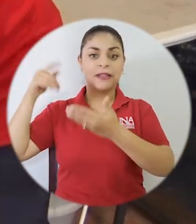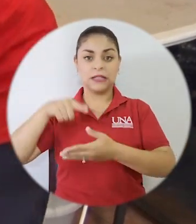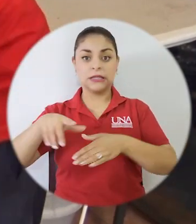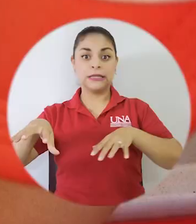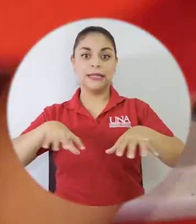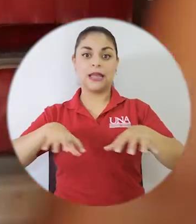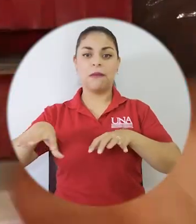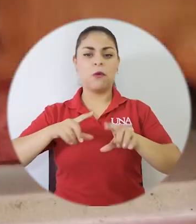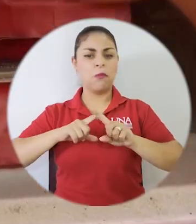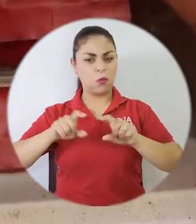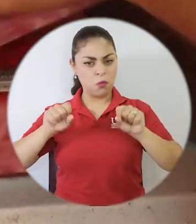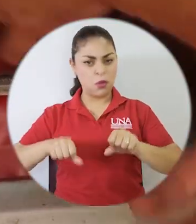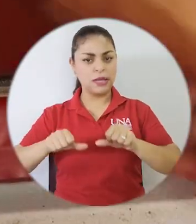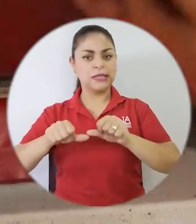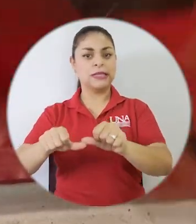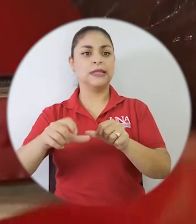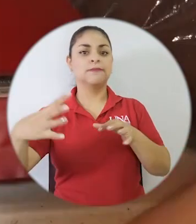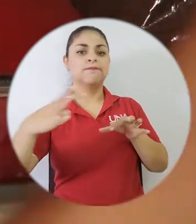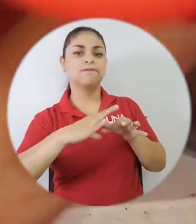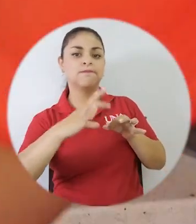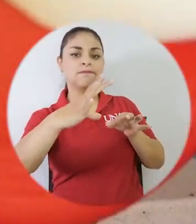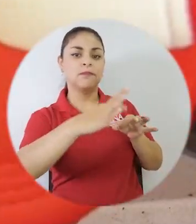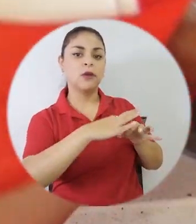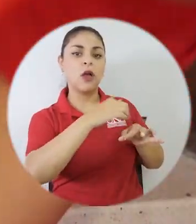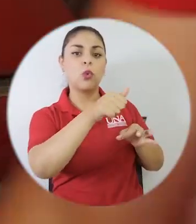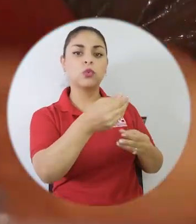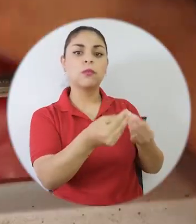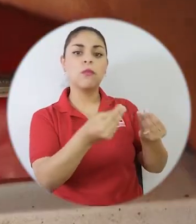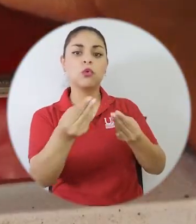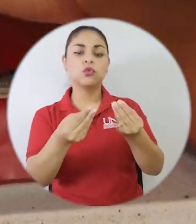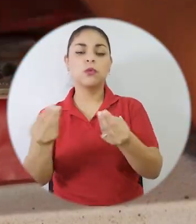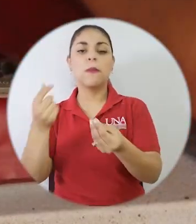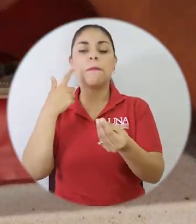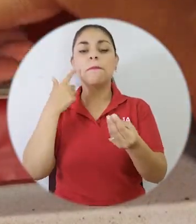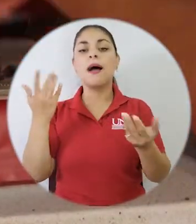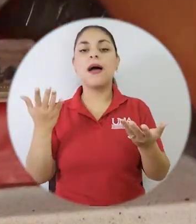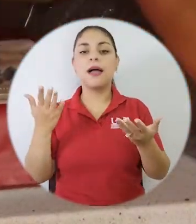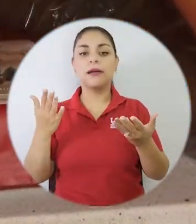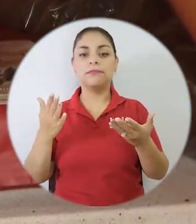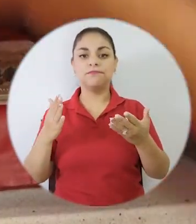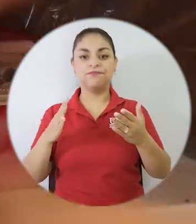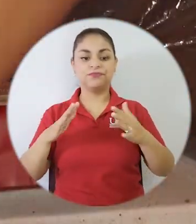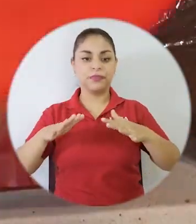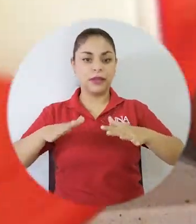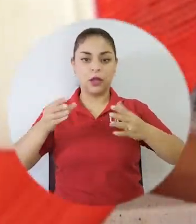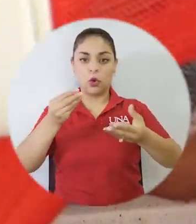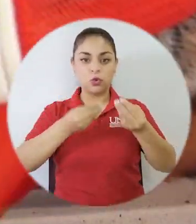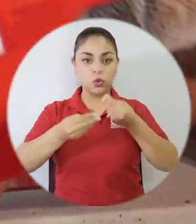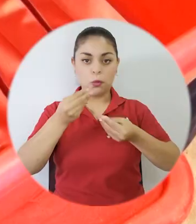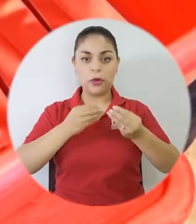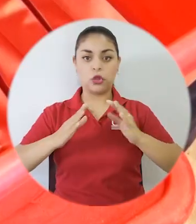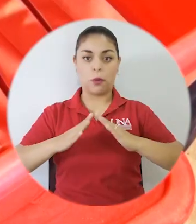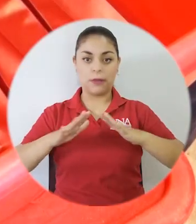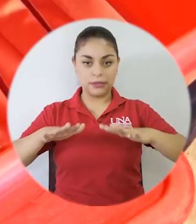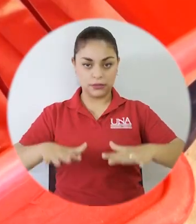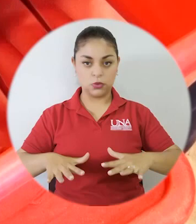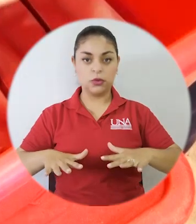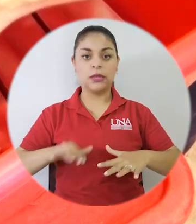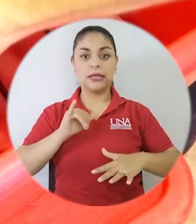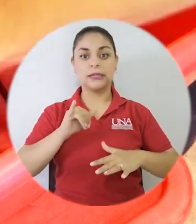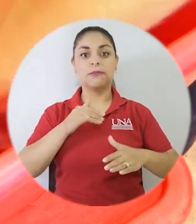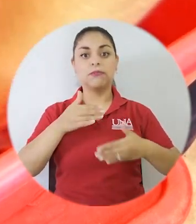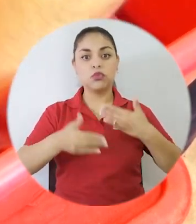dinámico, pueda articular también a los sectores que producen para el mercado doméstico, a las regiones periféricas, a